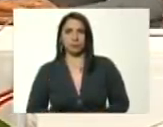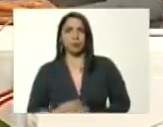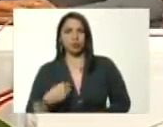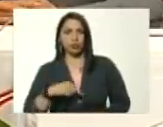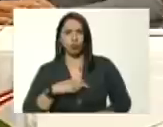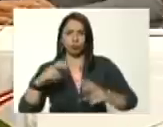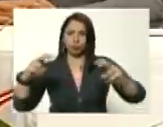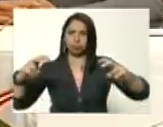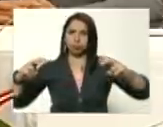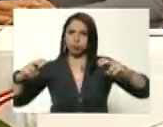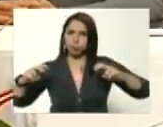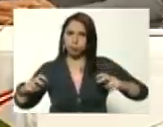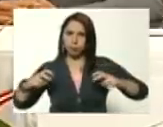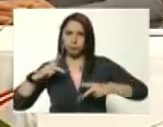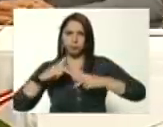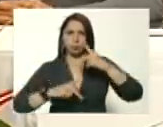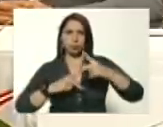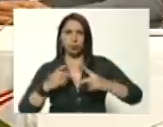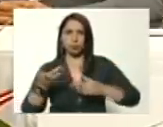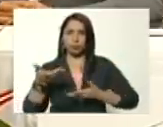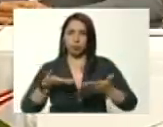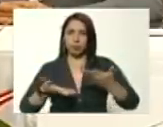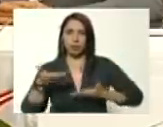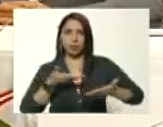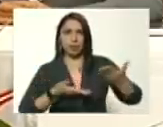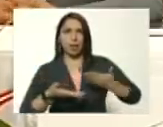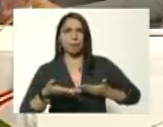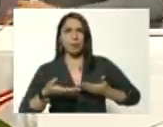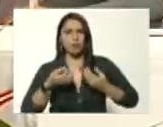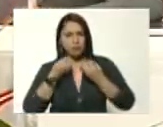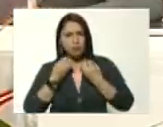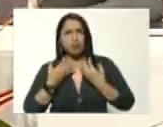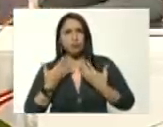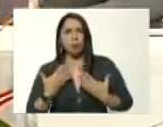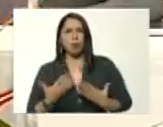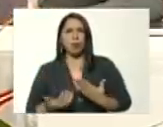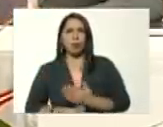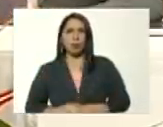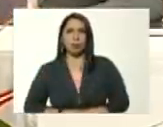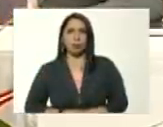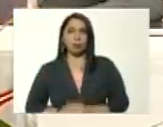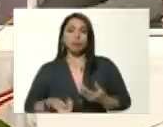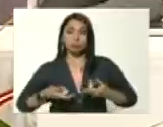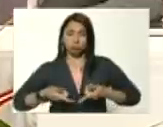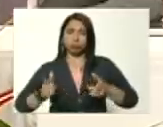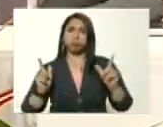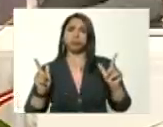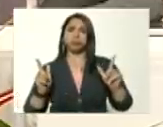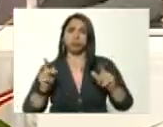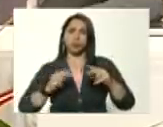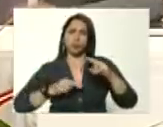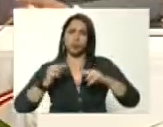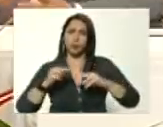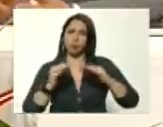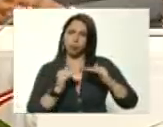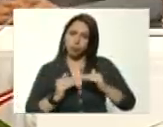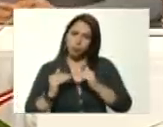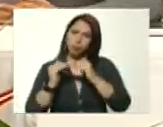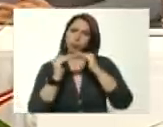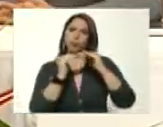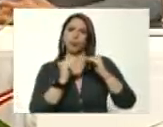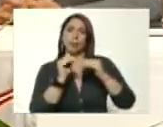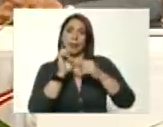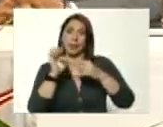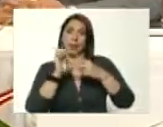en un proceso de intercambio e intercambio fructífero que nos permita construir elementos